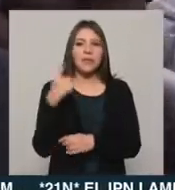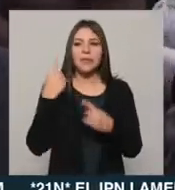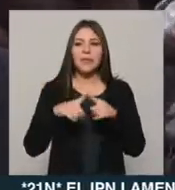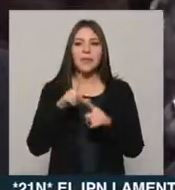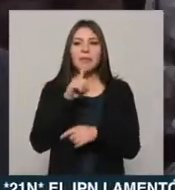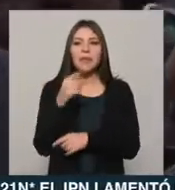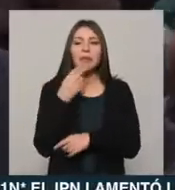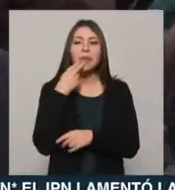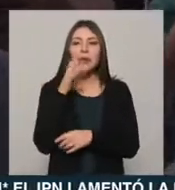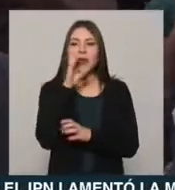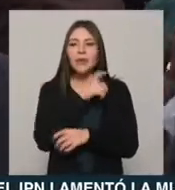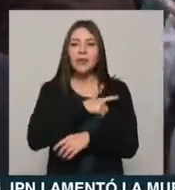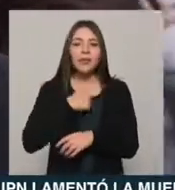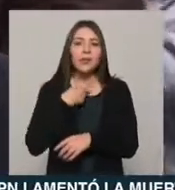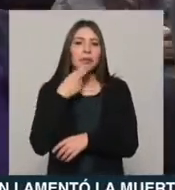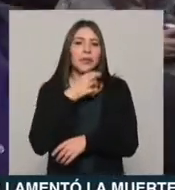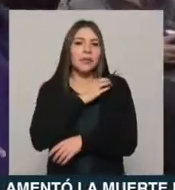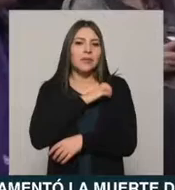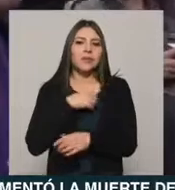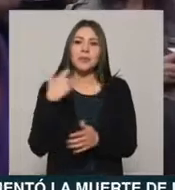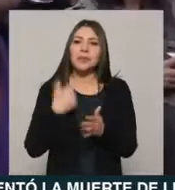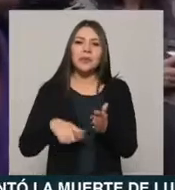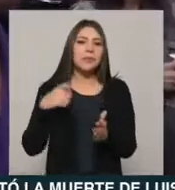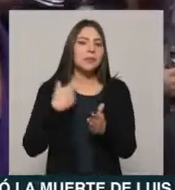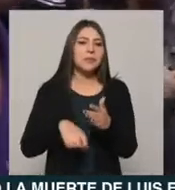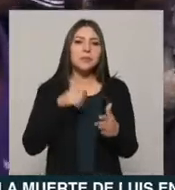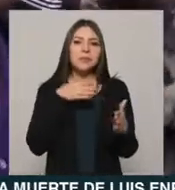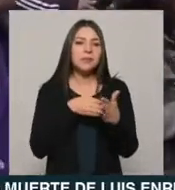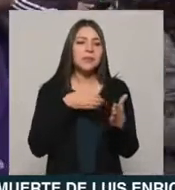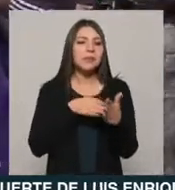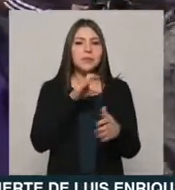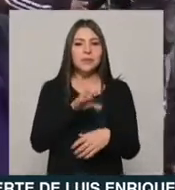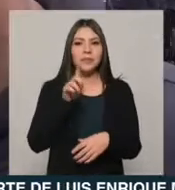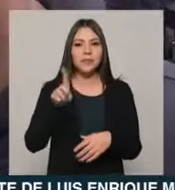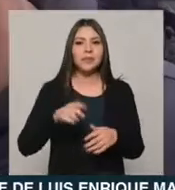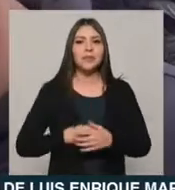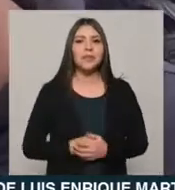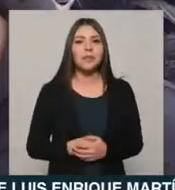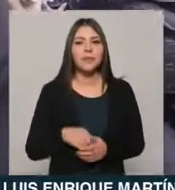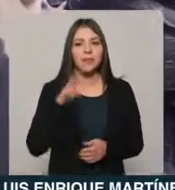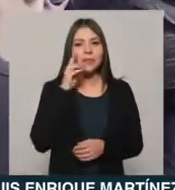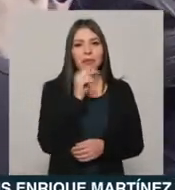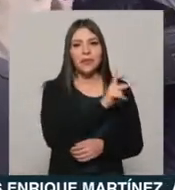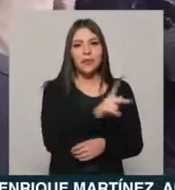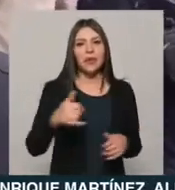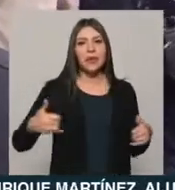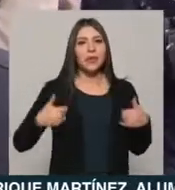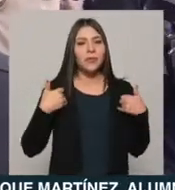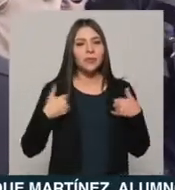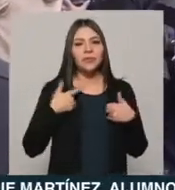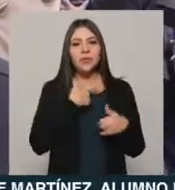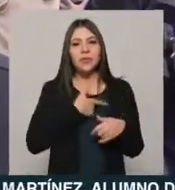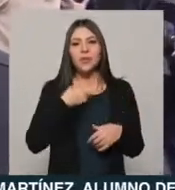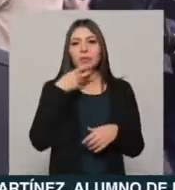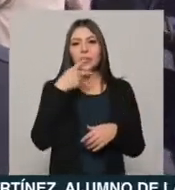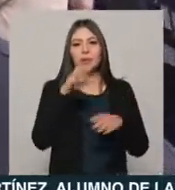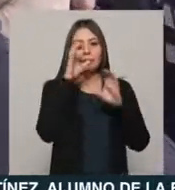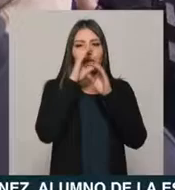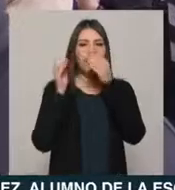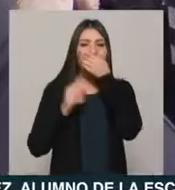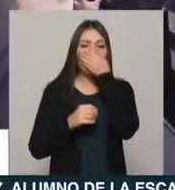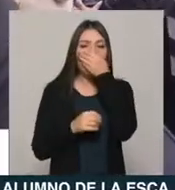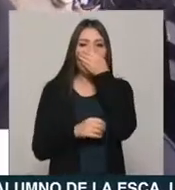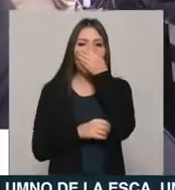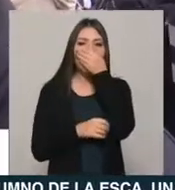hice fanático y empecé a comprar discos y discos. También se observó la presencia de jóvenes que compartieron el sentimiento por sus canciones. Pues